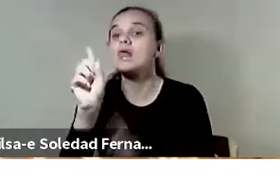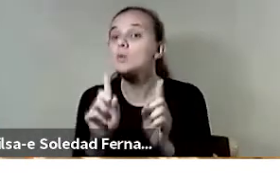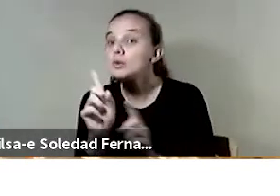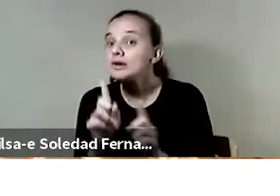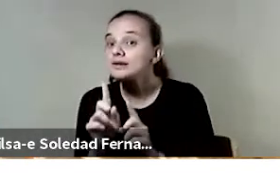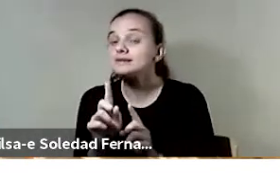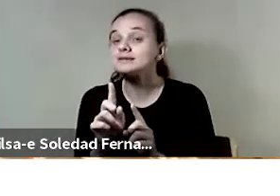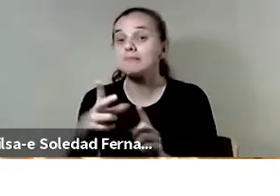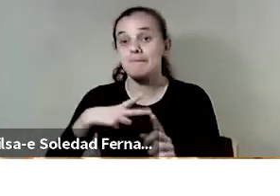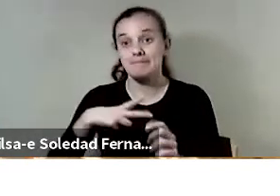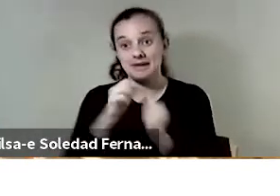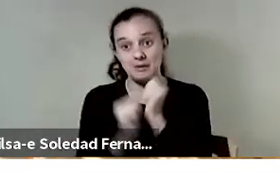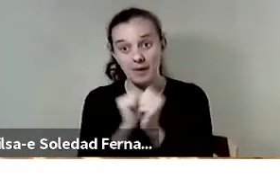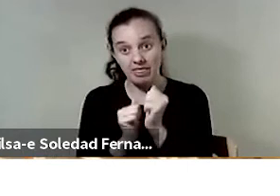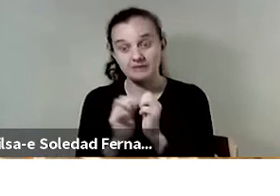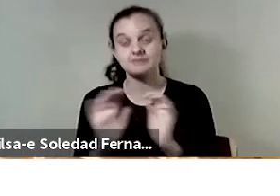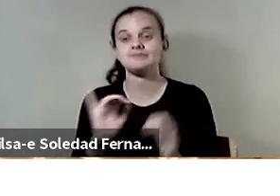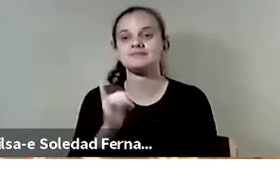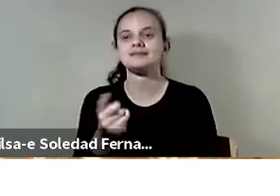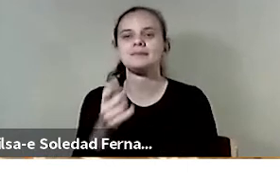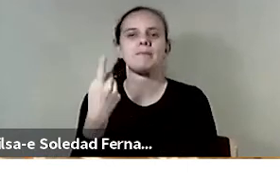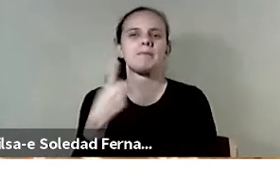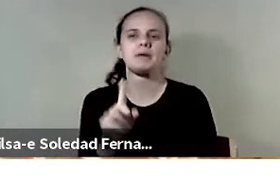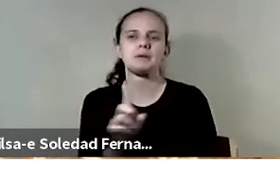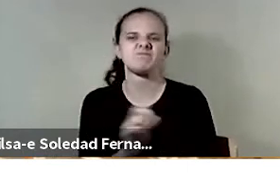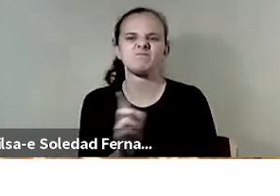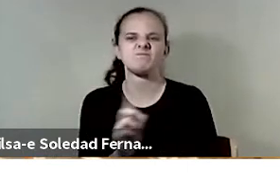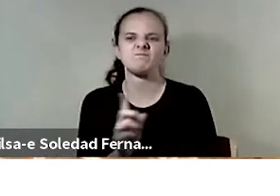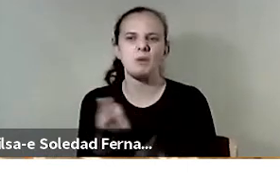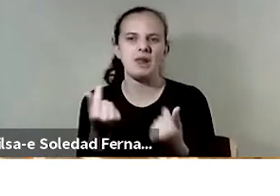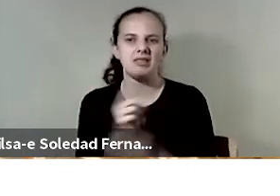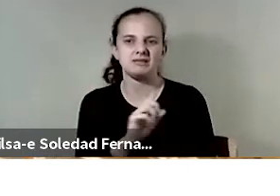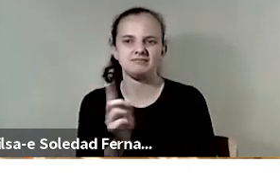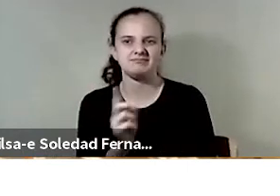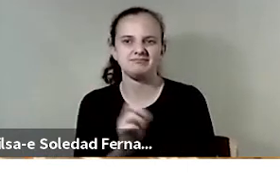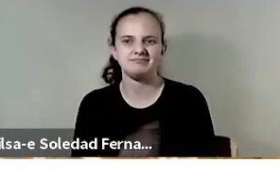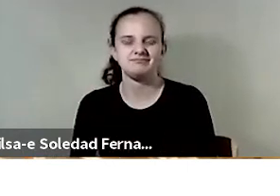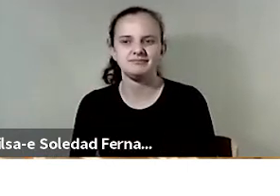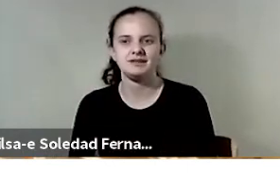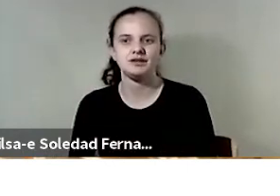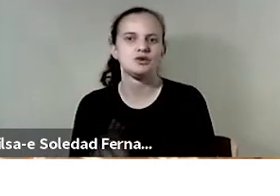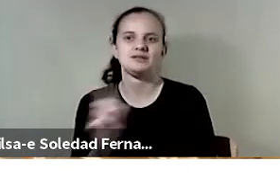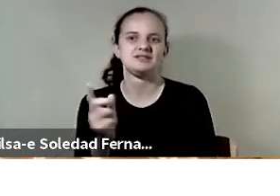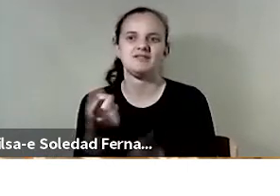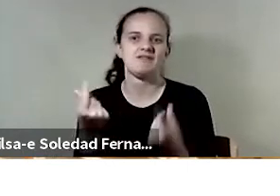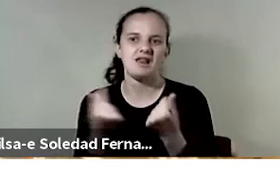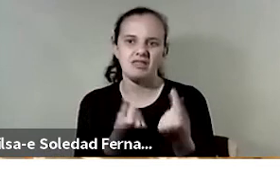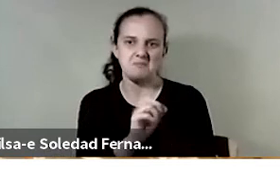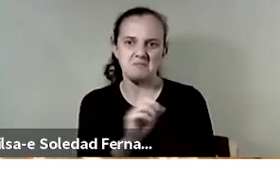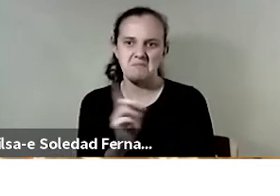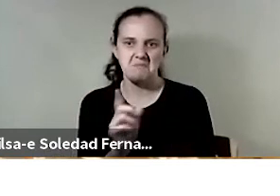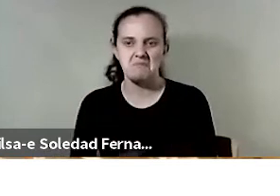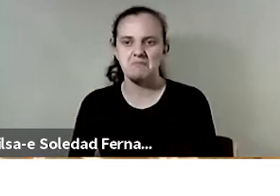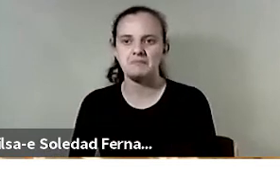de certificados extendidos oficiales. Hay un montón de empresas privadas que lo hacen, pero la verdad que eso no tiene ningún tipo